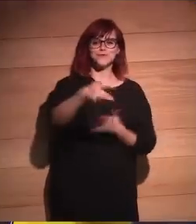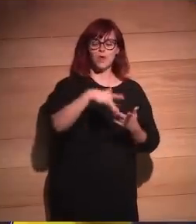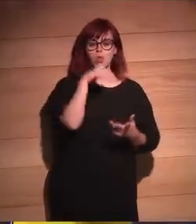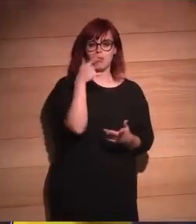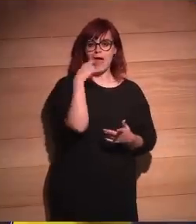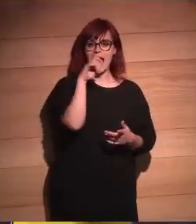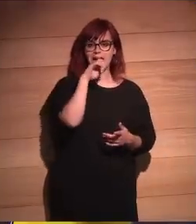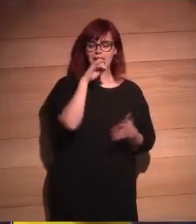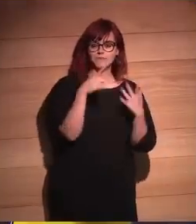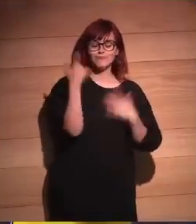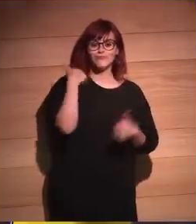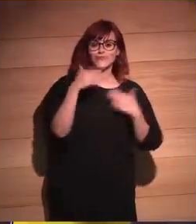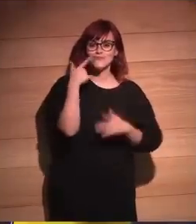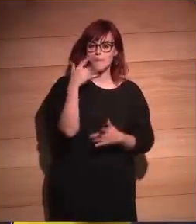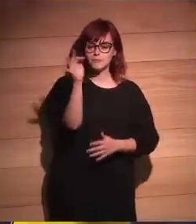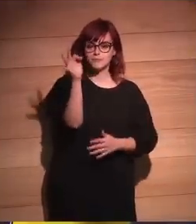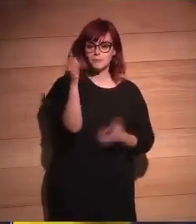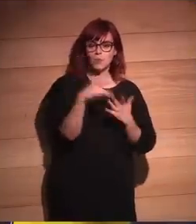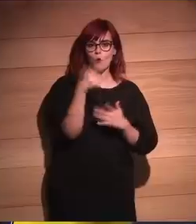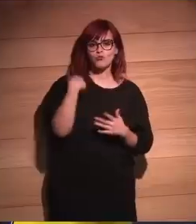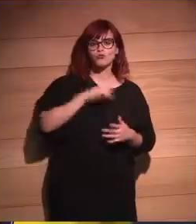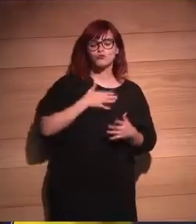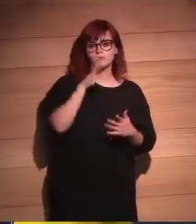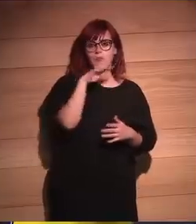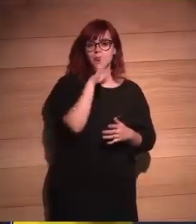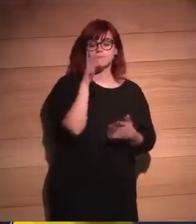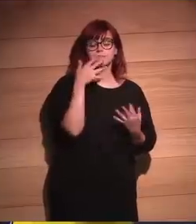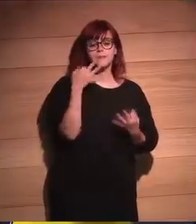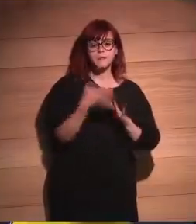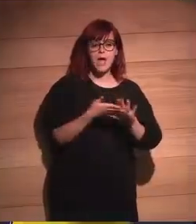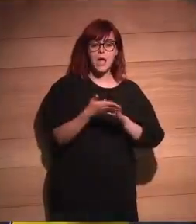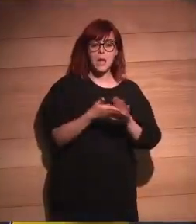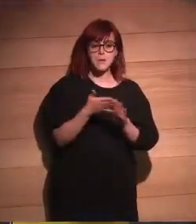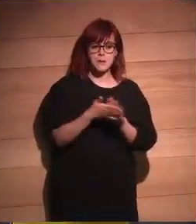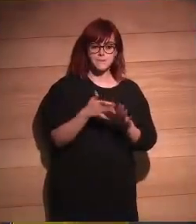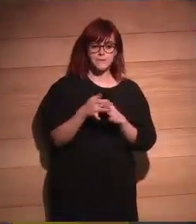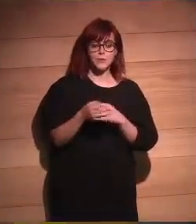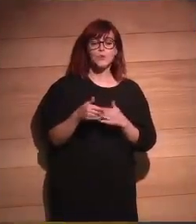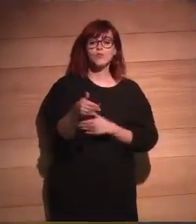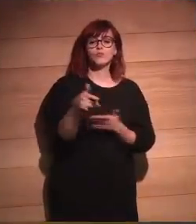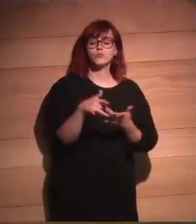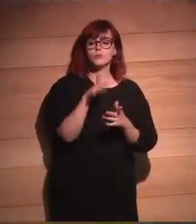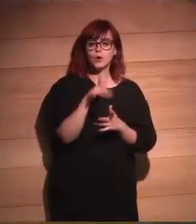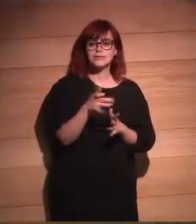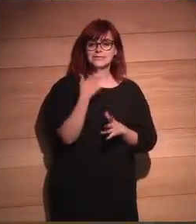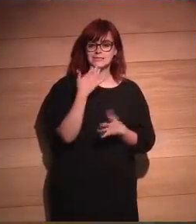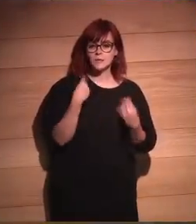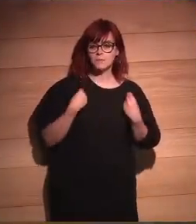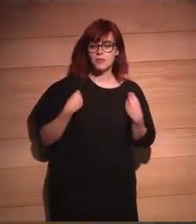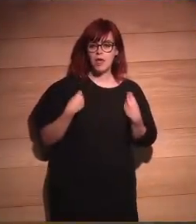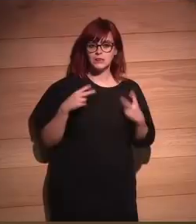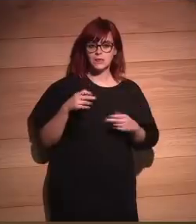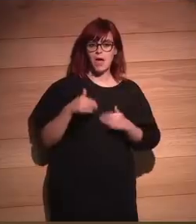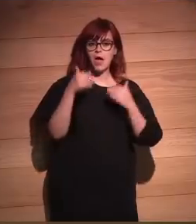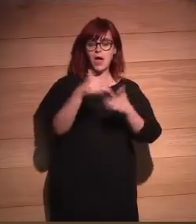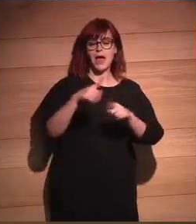progreso que vivíamos nosotros los padres, ¿no? Tendremos que hablar un día de lo que va a suponer la prolongación de la vida en esas